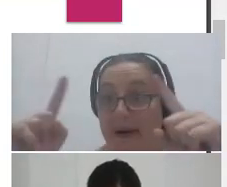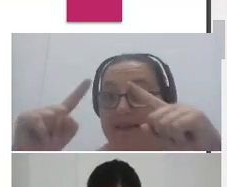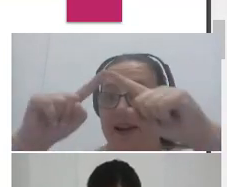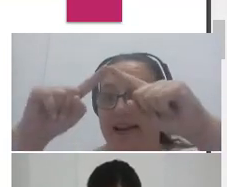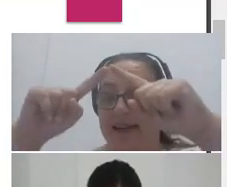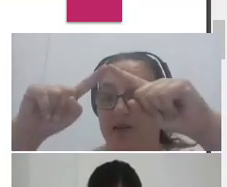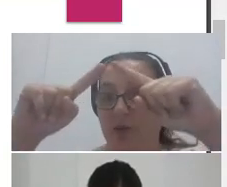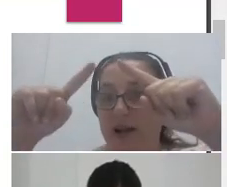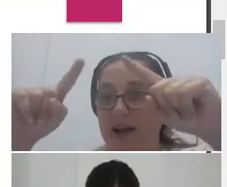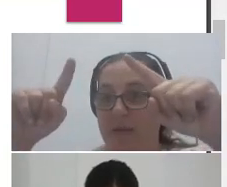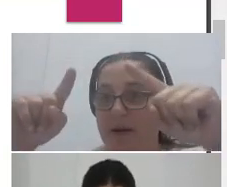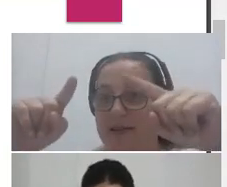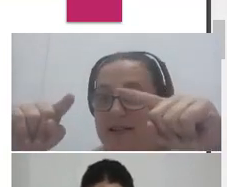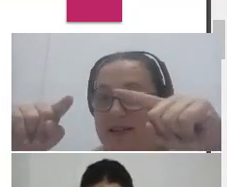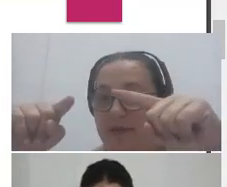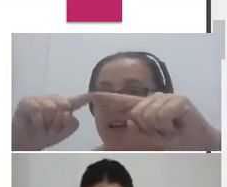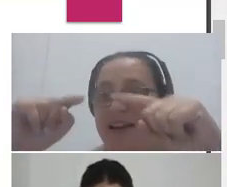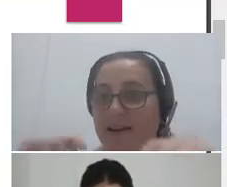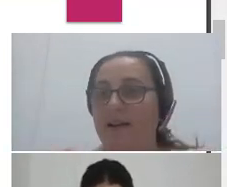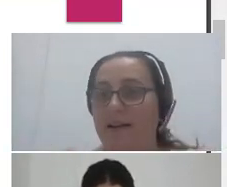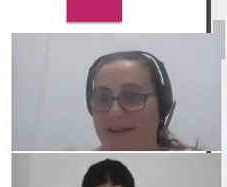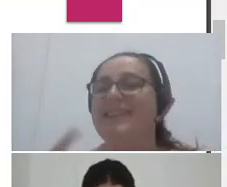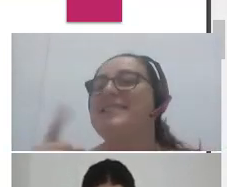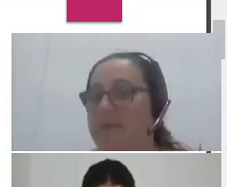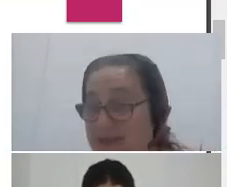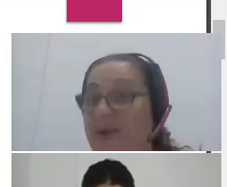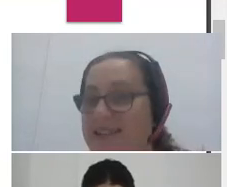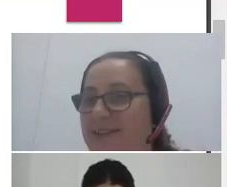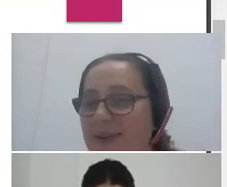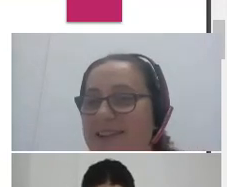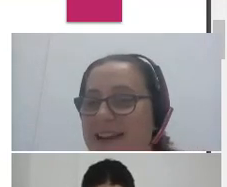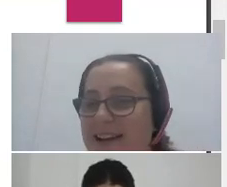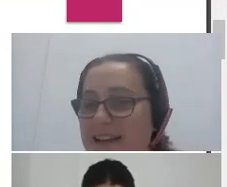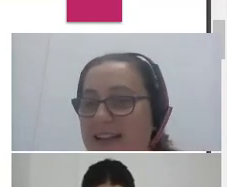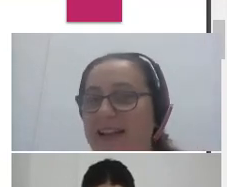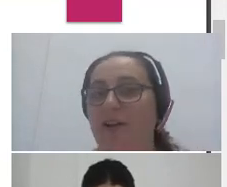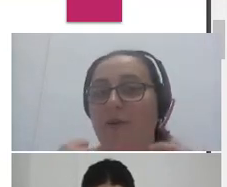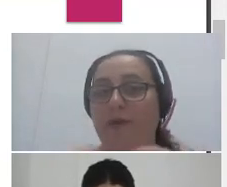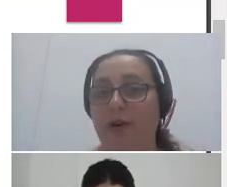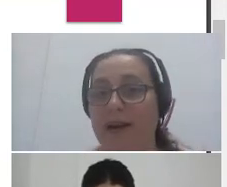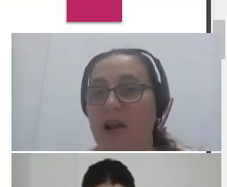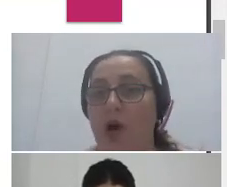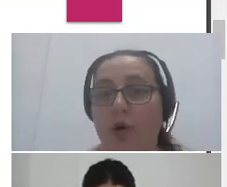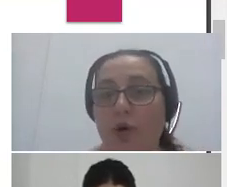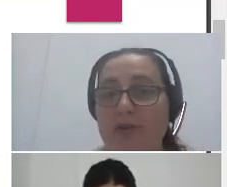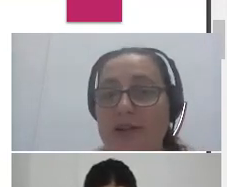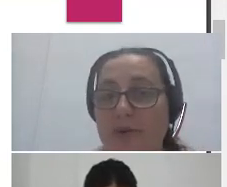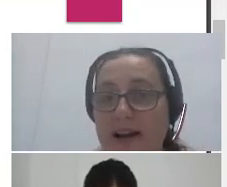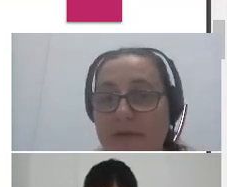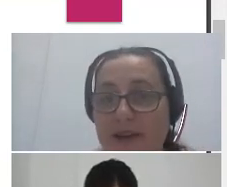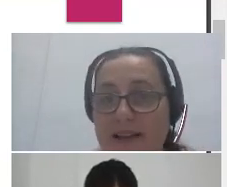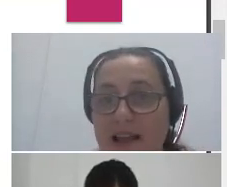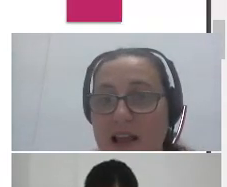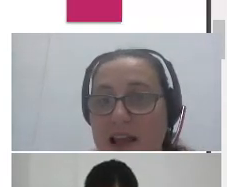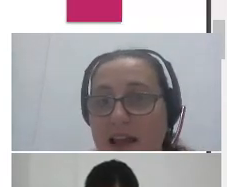Sí, aparte de la Se forman textura, más los pliegues. sí, Se visualizan líneas. se visualizan todas esas liñitas que conforman grupos